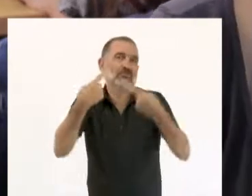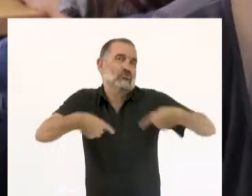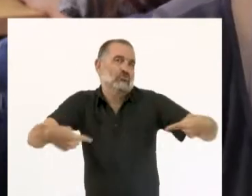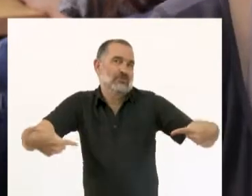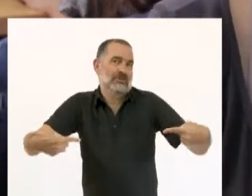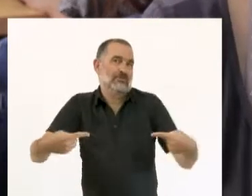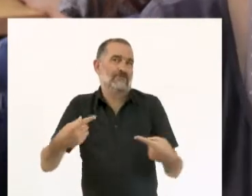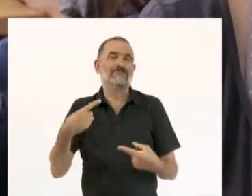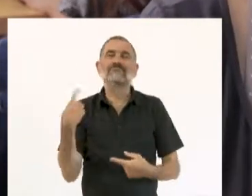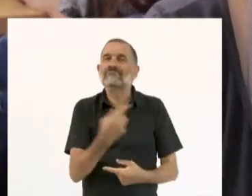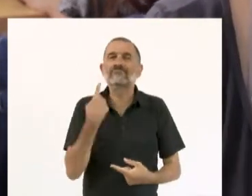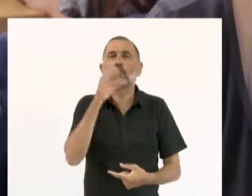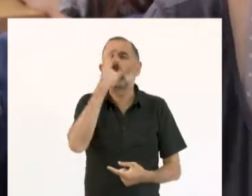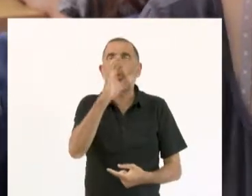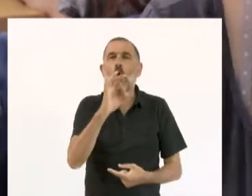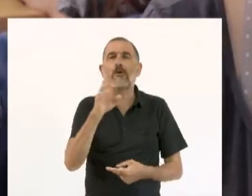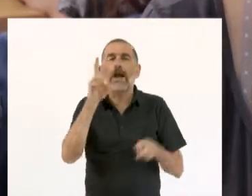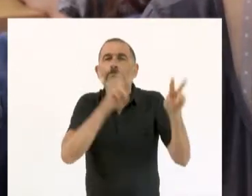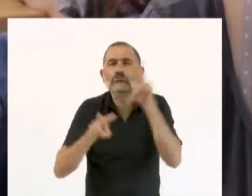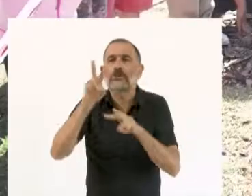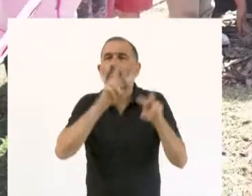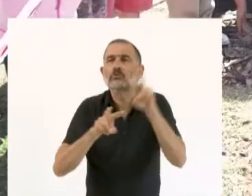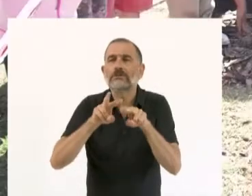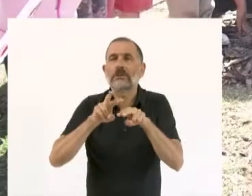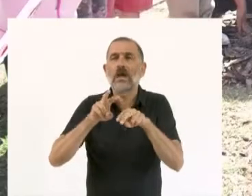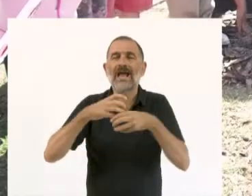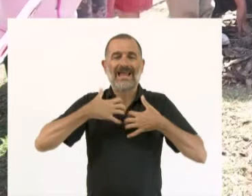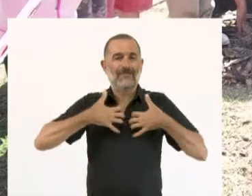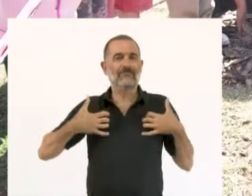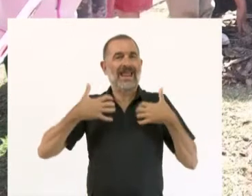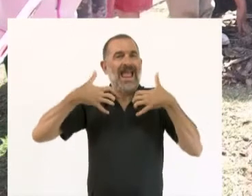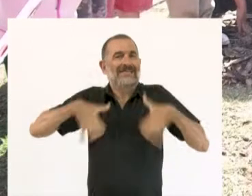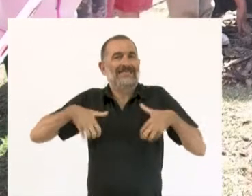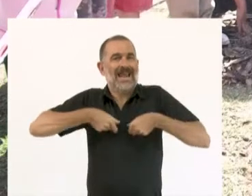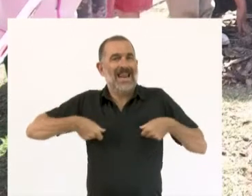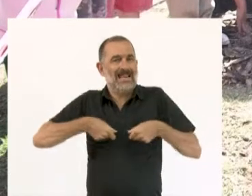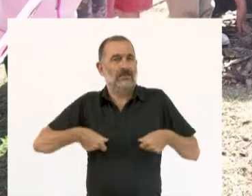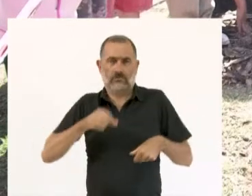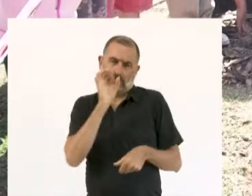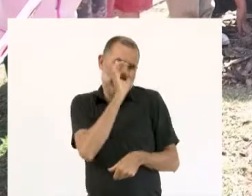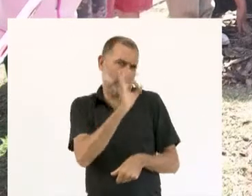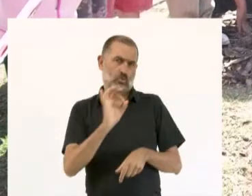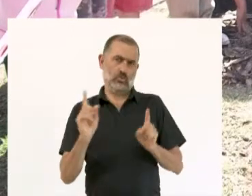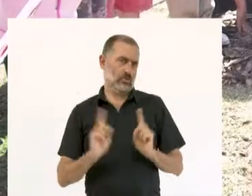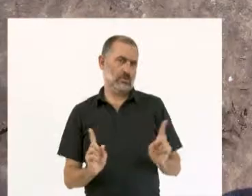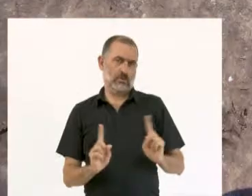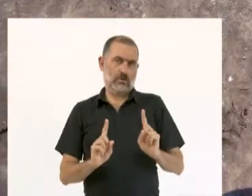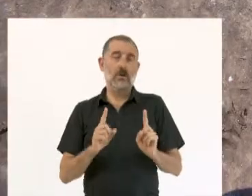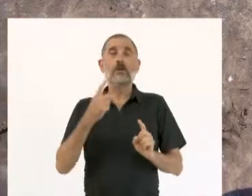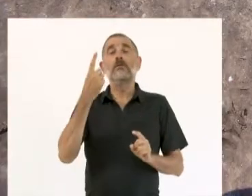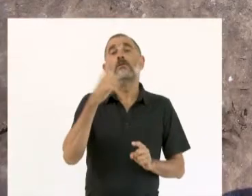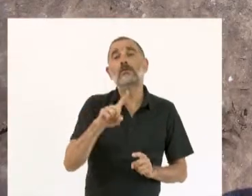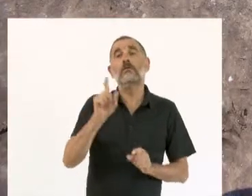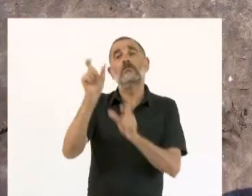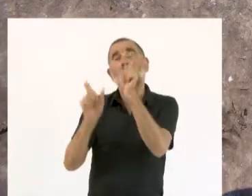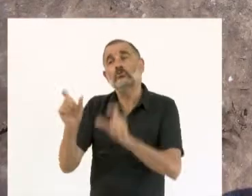vamos a buscar el esqueleto. Siempre son personas de la zona que avisan, ¿no? Exactamente. Porque la posición en la que está enterrado el cuerpo o si tiene